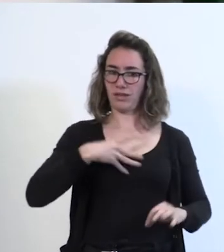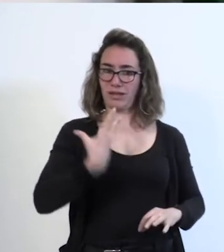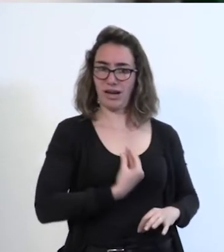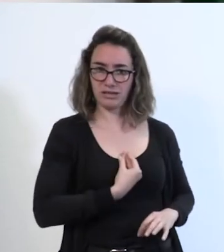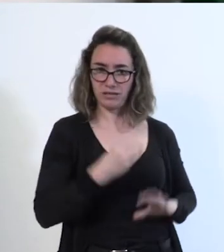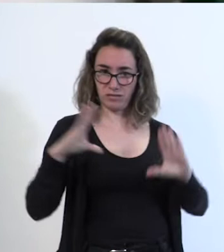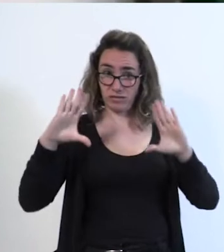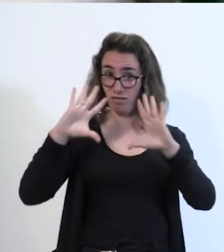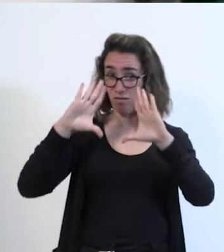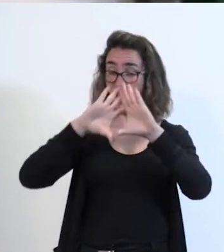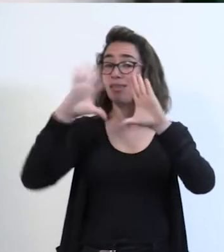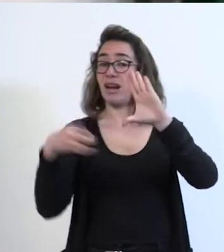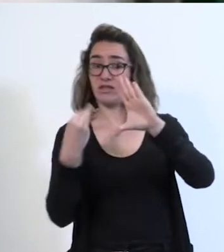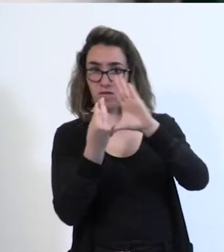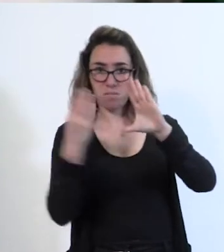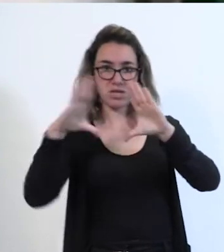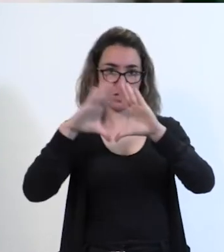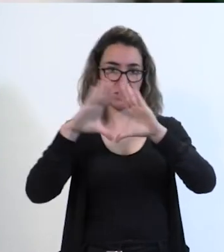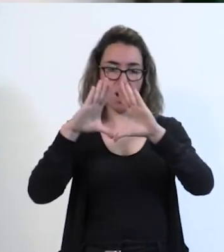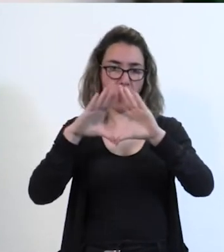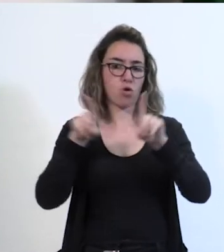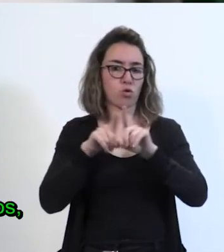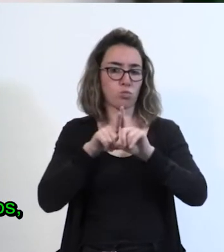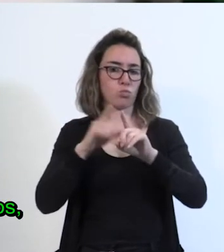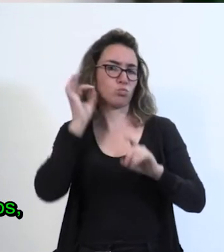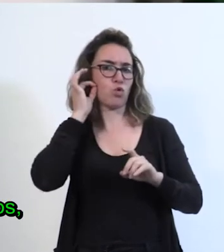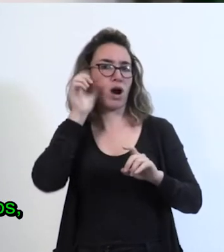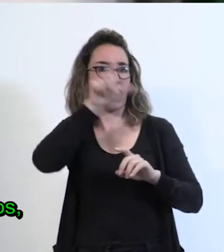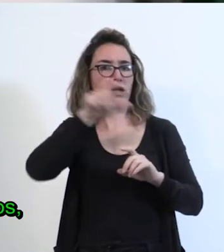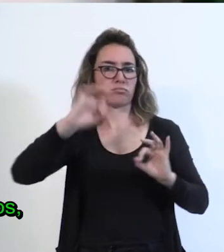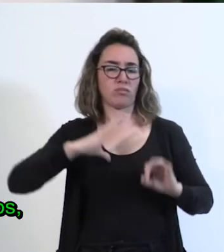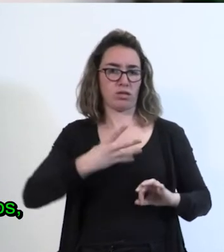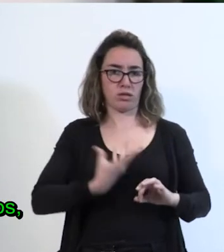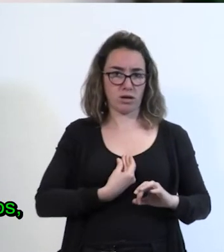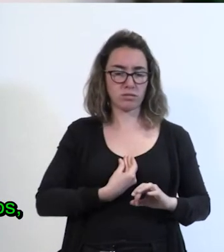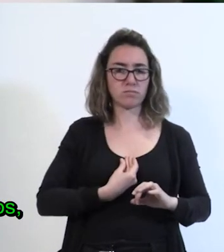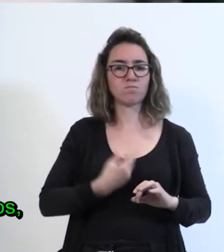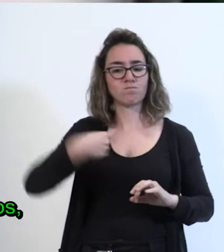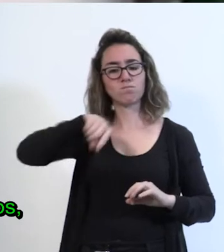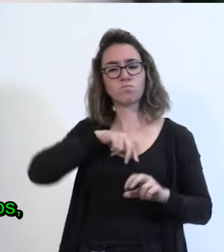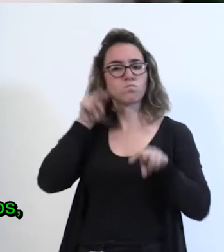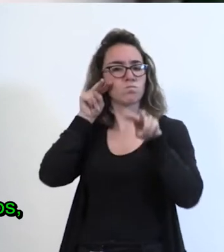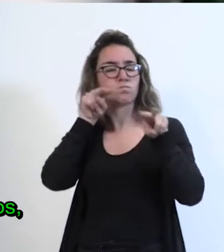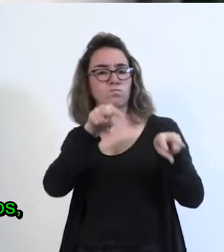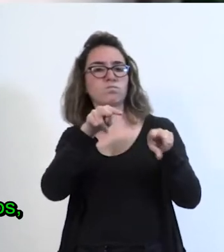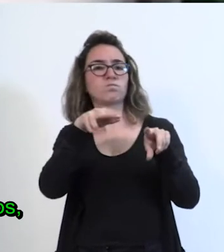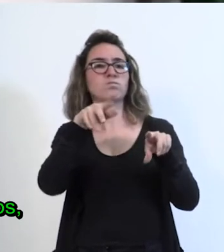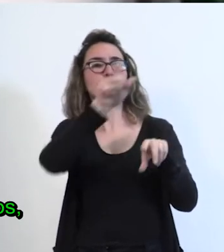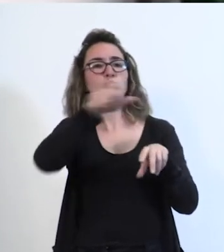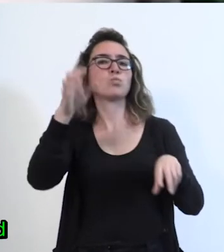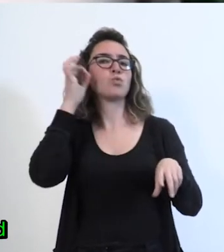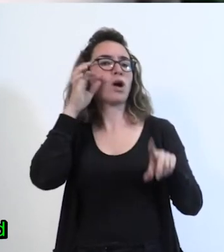con organizaciones de mujeres trans, y hemos ido reconociendo, digamos, que hay realidades de